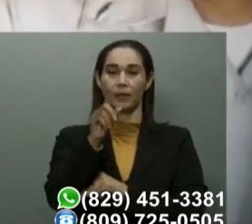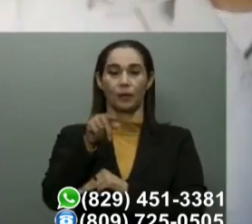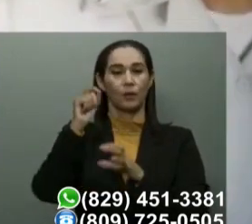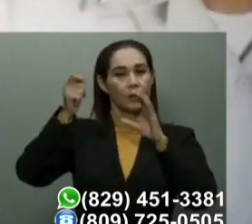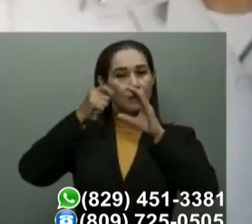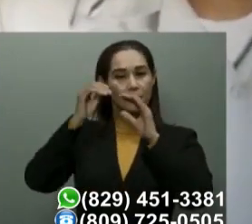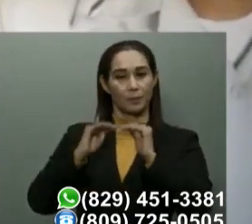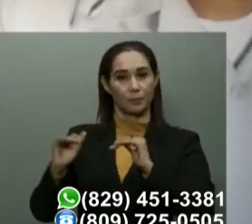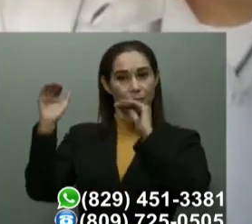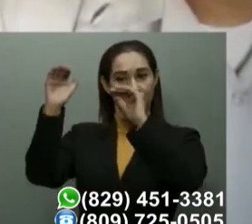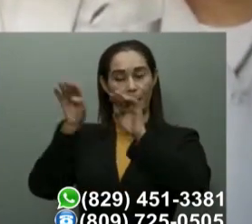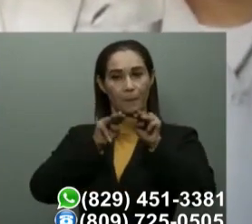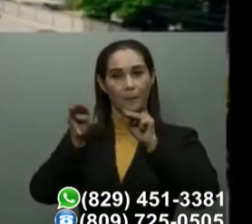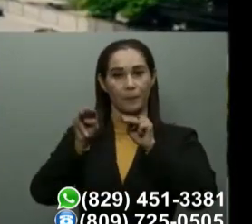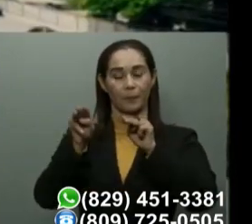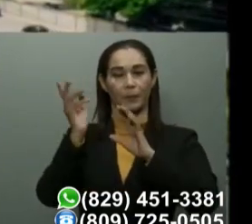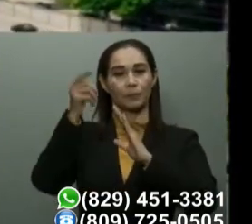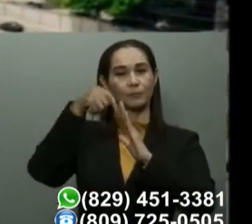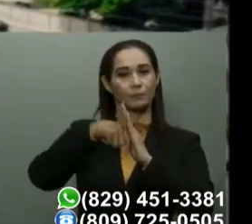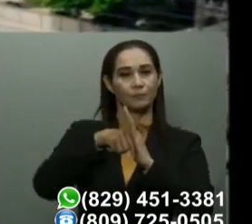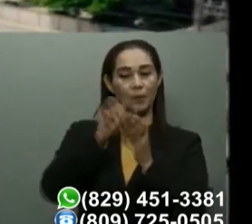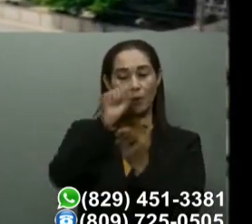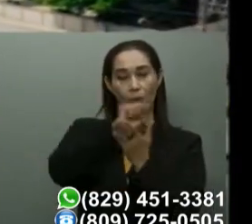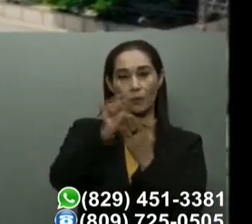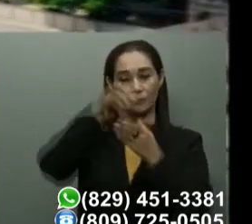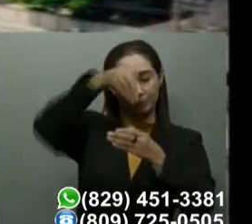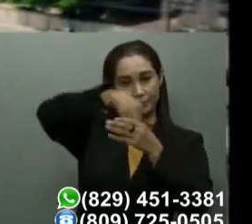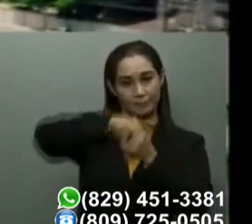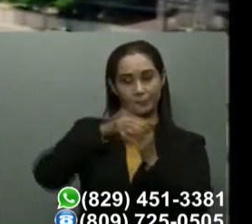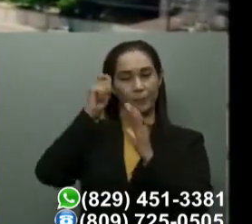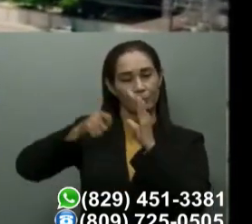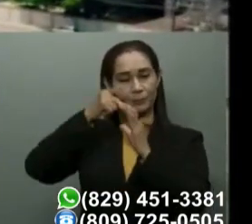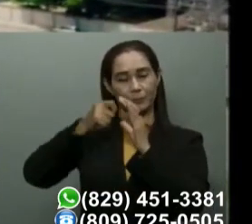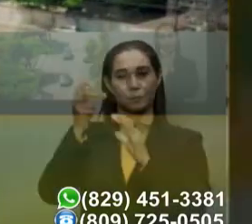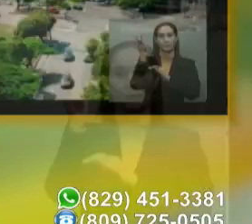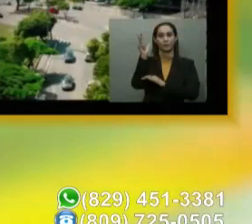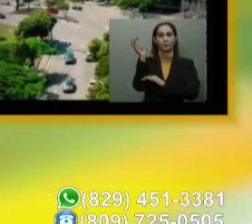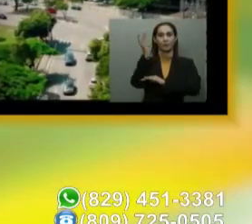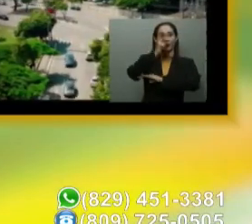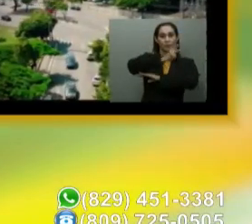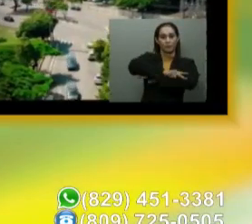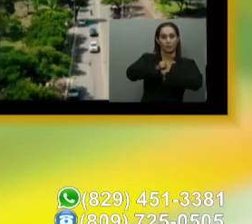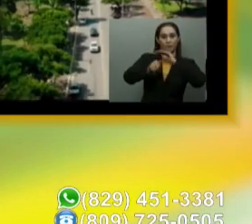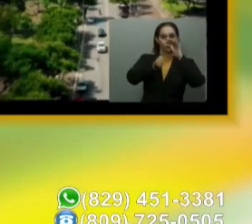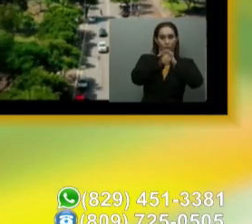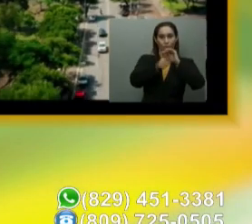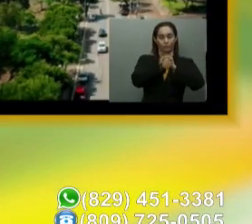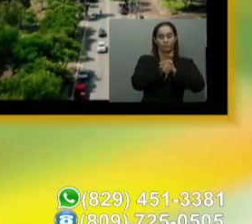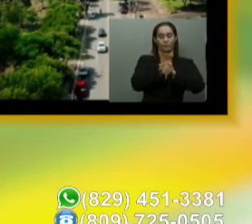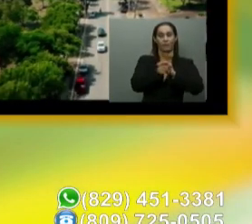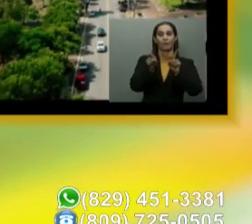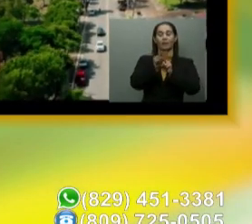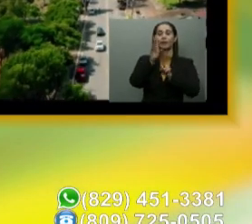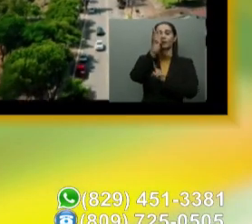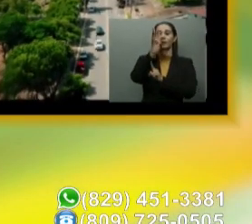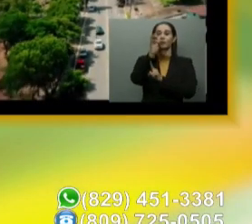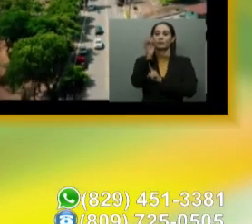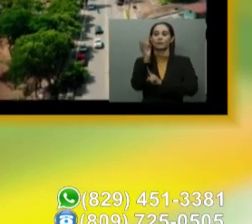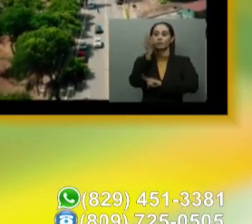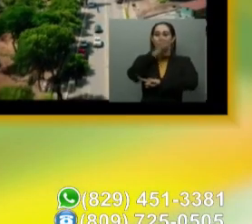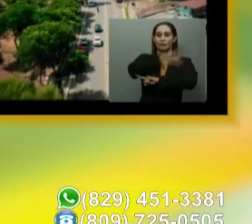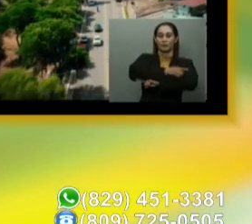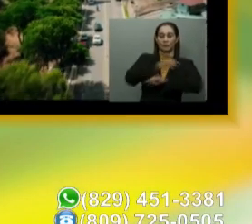trabajar que eso no va a resolver el problema porque el problema no está en cámara o no cámara el problema en el